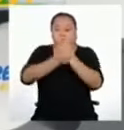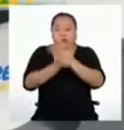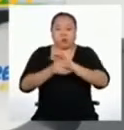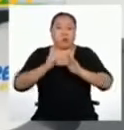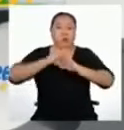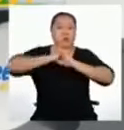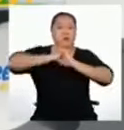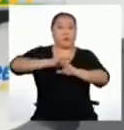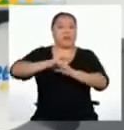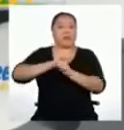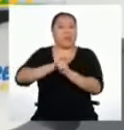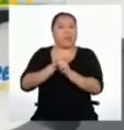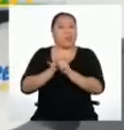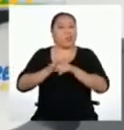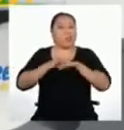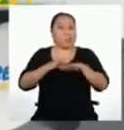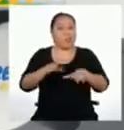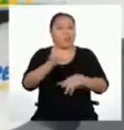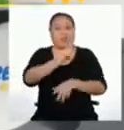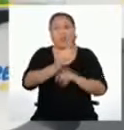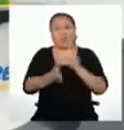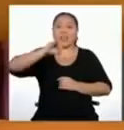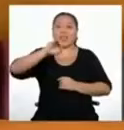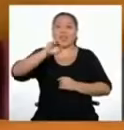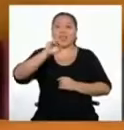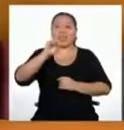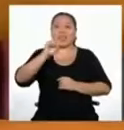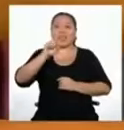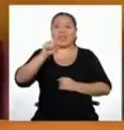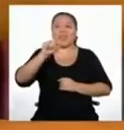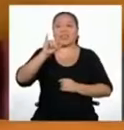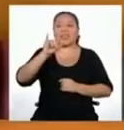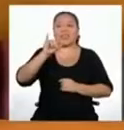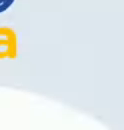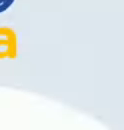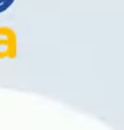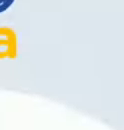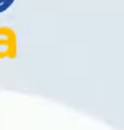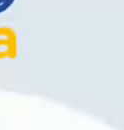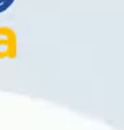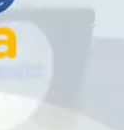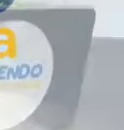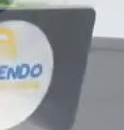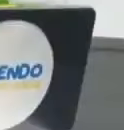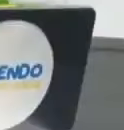COVID-19. No te vayas, que ya regresamos. Para conocer.